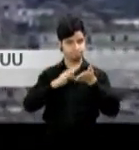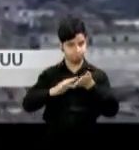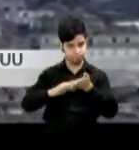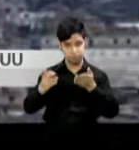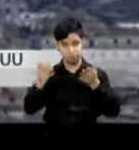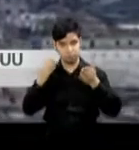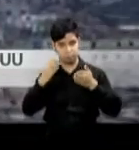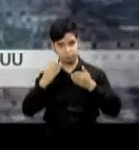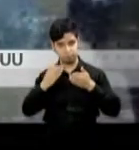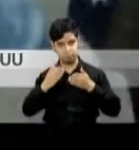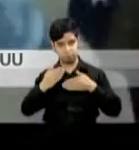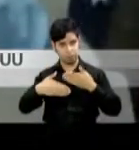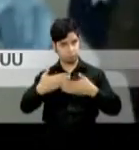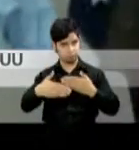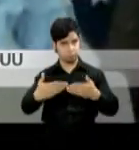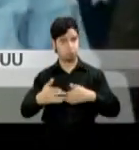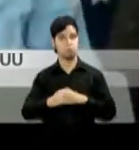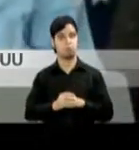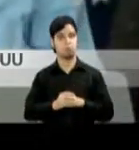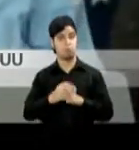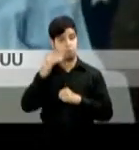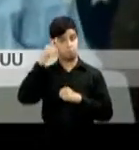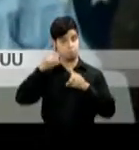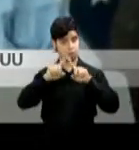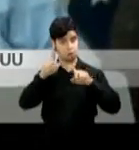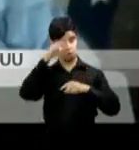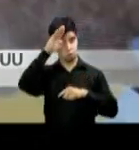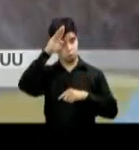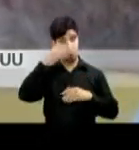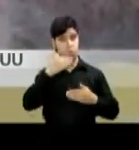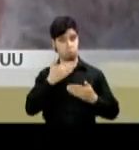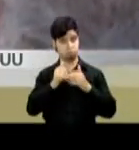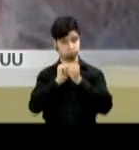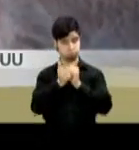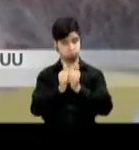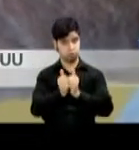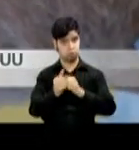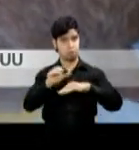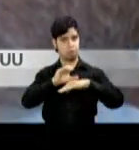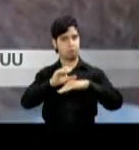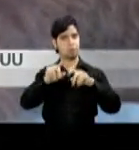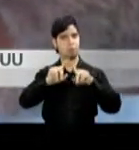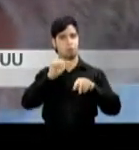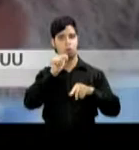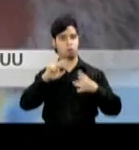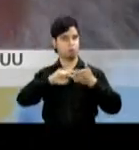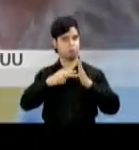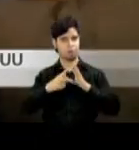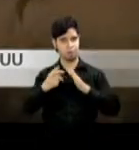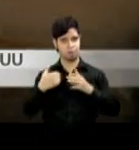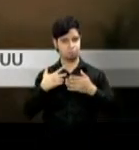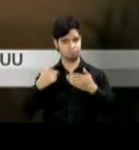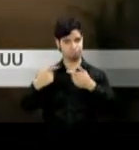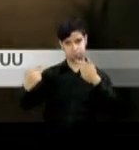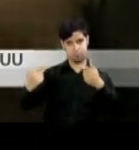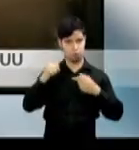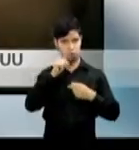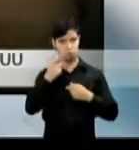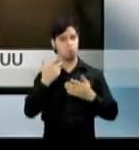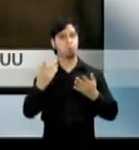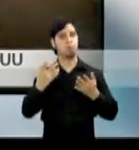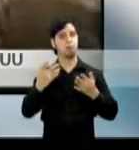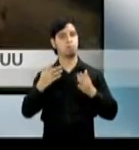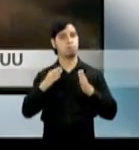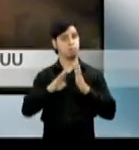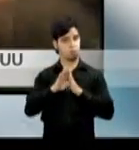Rico intervenir porque Cuba, claro, es un competidor en el Caribe, pero no tiene que ser necesariamente una amenaza para Puerto Rico, sino una oportunidad de desarrollo económico. Qué bueno que trae